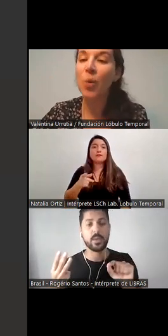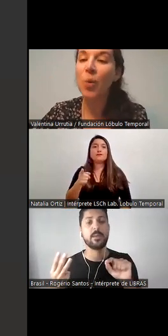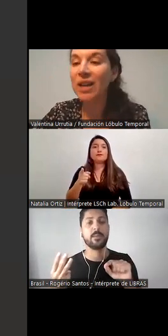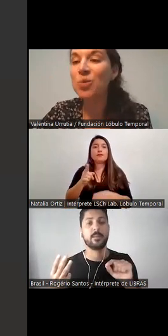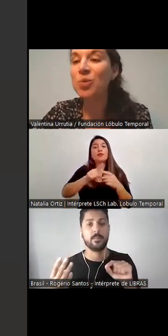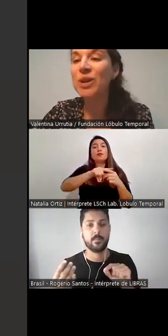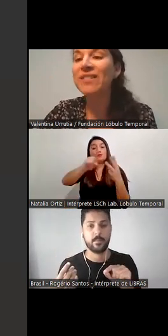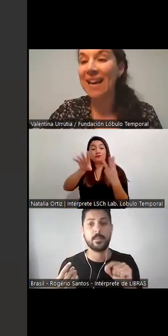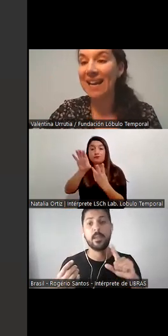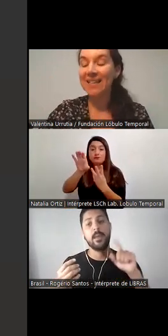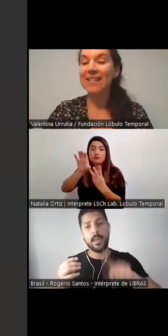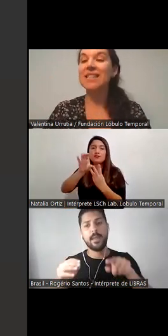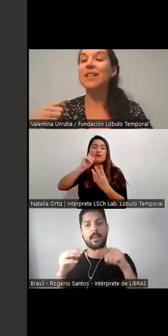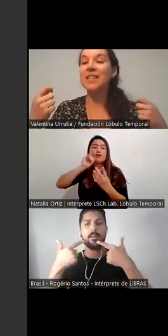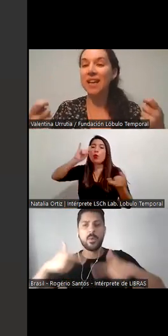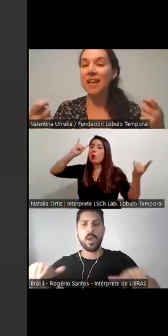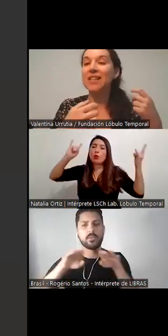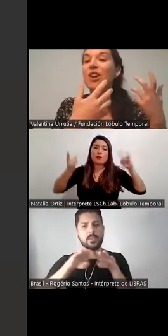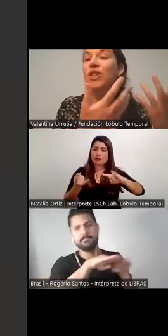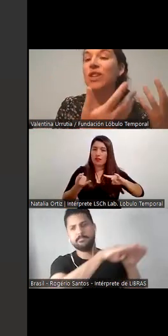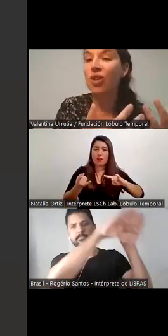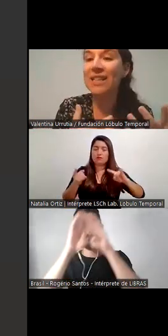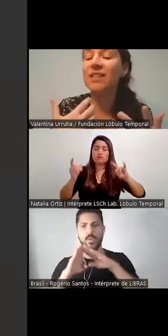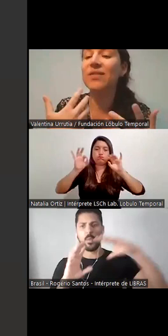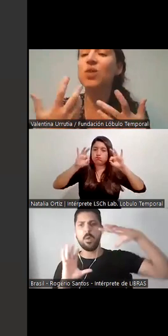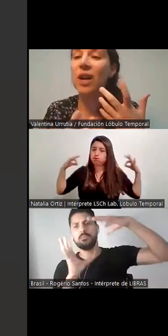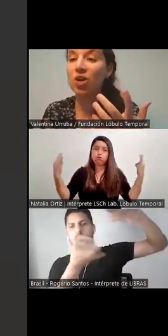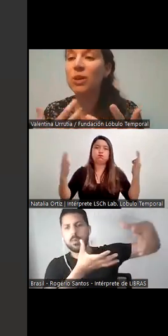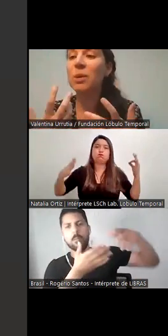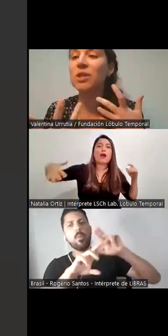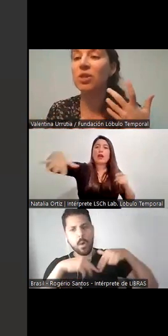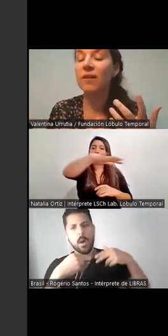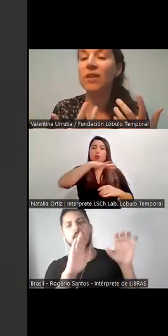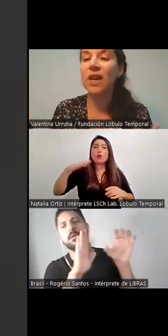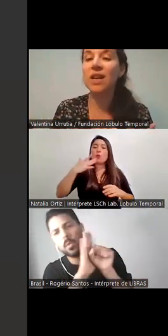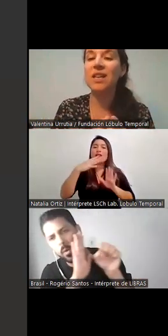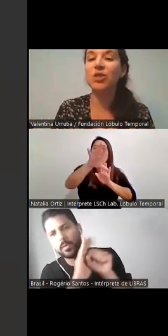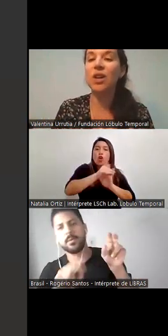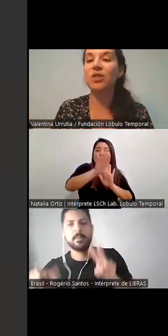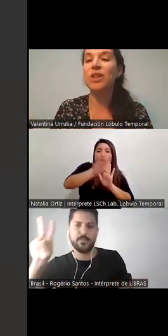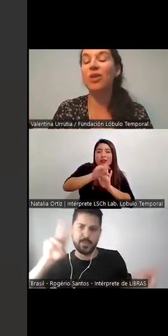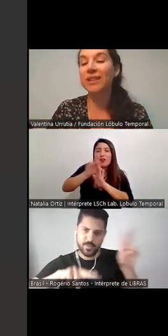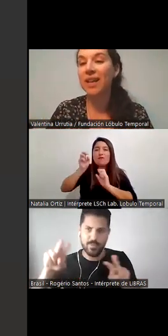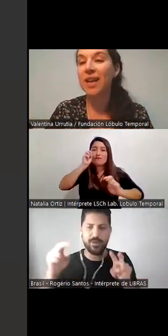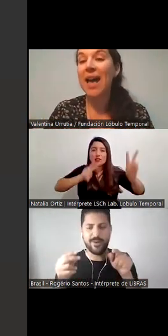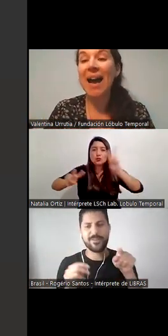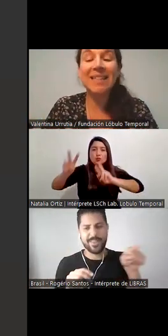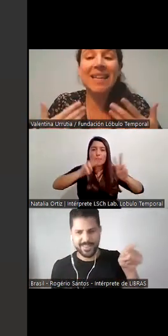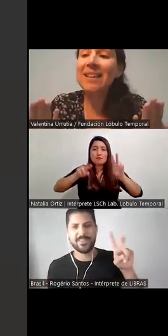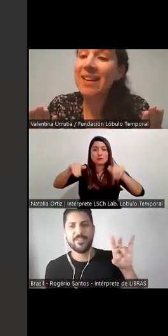un lenguaje universal y es transversal al ser icónico, al ser visual, como también mencionaba Viviana, y eso es algo que lo